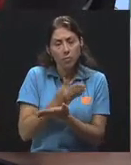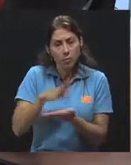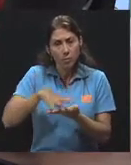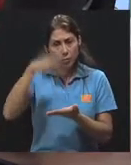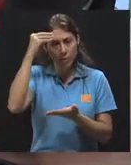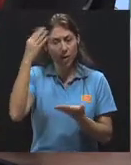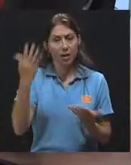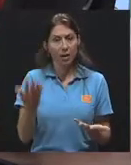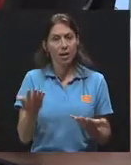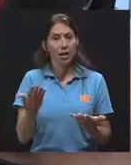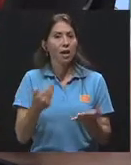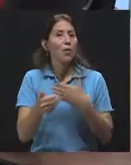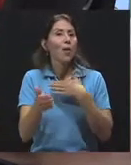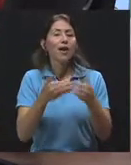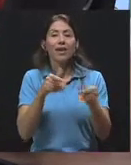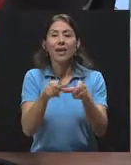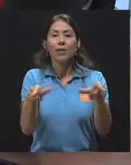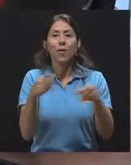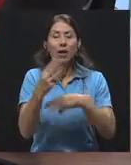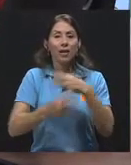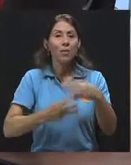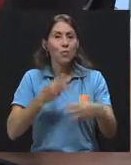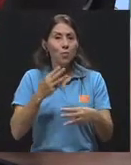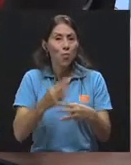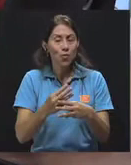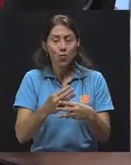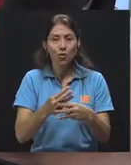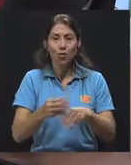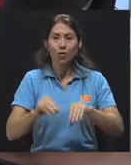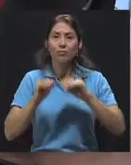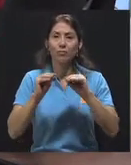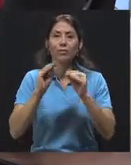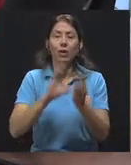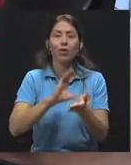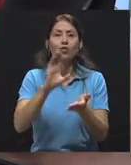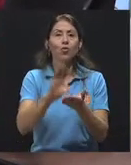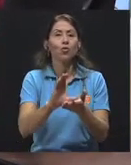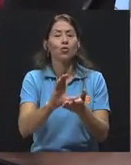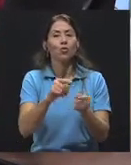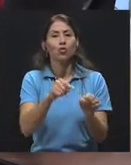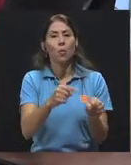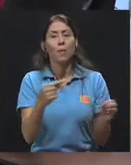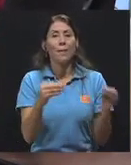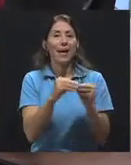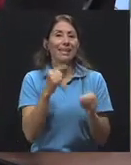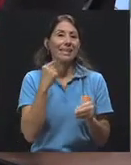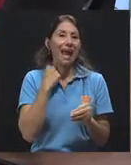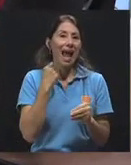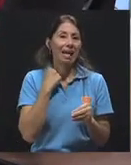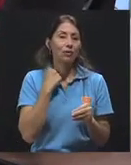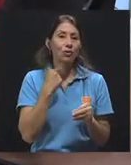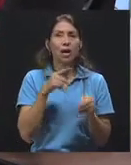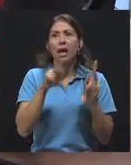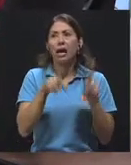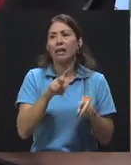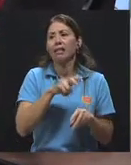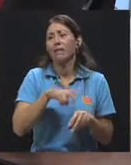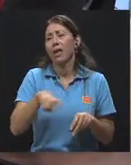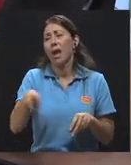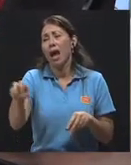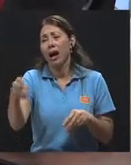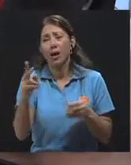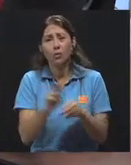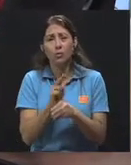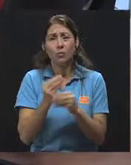oficio, por mantenerse actualizado. En cualquier lugar del mundo los cursos son mucho más caros que acá, la gente viaja, invierte, aquí estamos